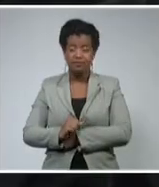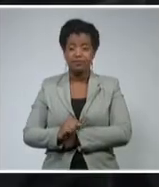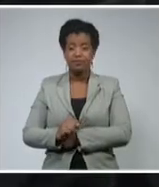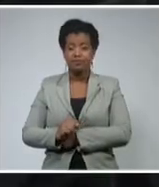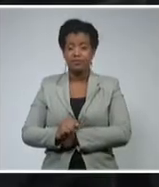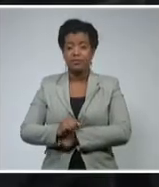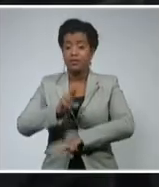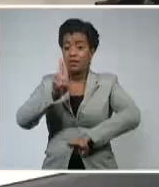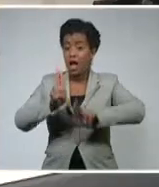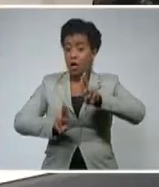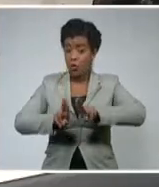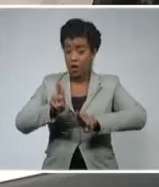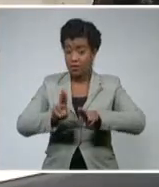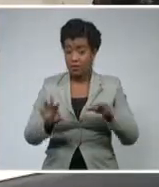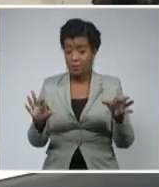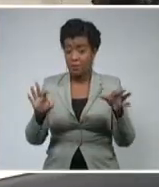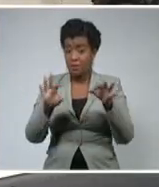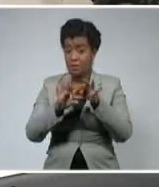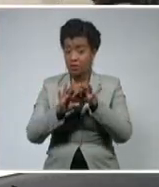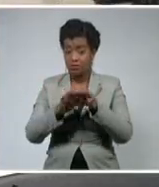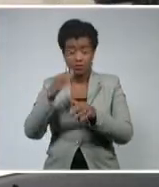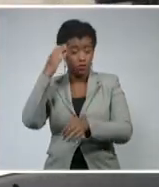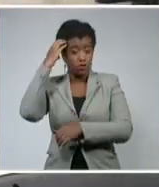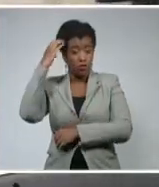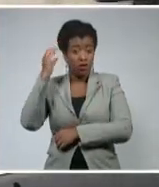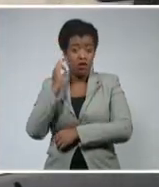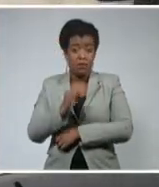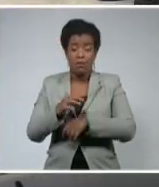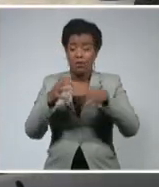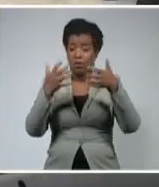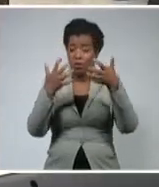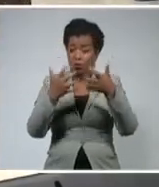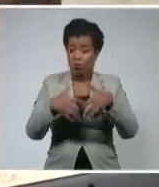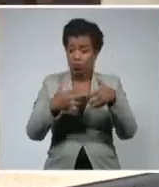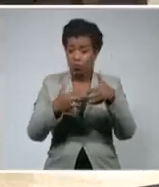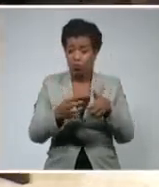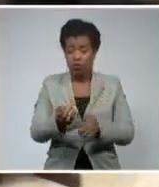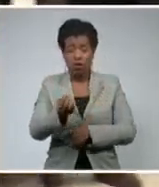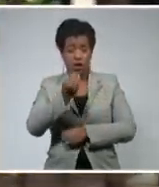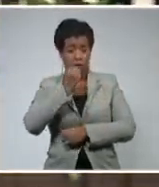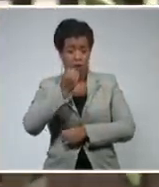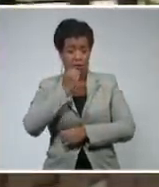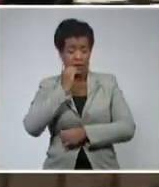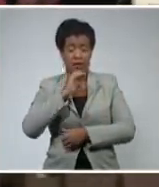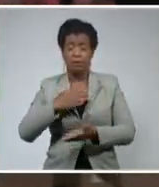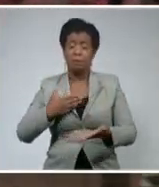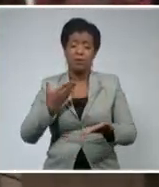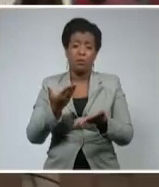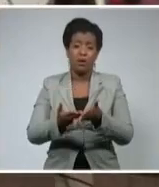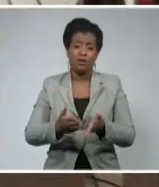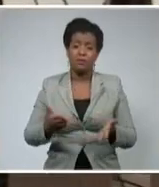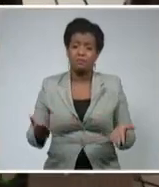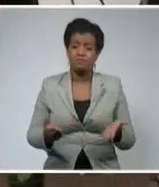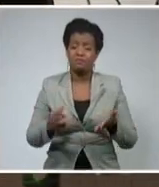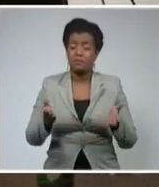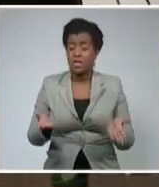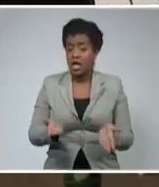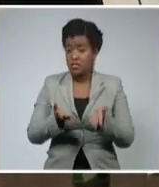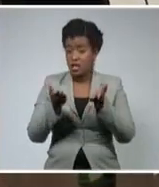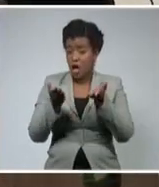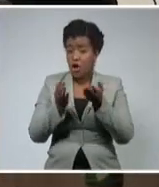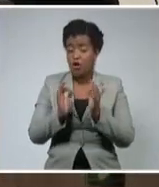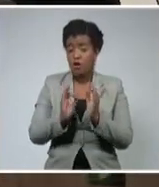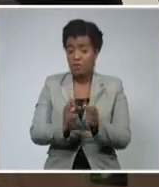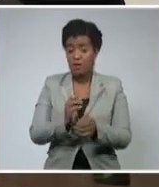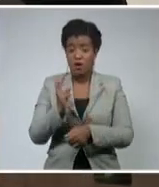acuerdo intergubernamental en materia de producción agroalimentaria propone impulsar el desarrollo bilateral en